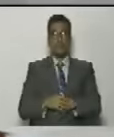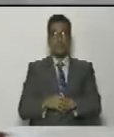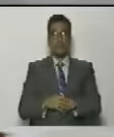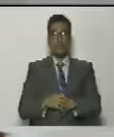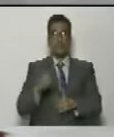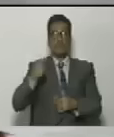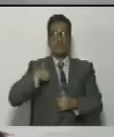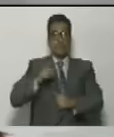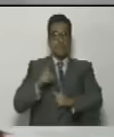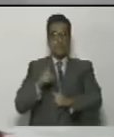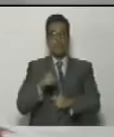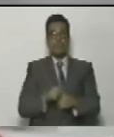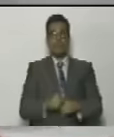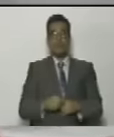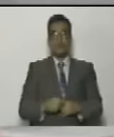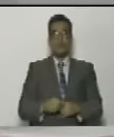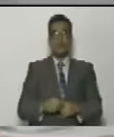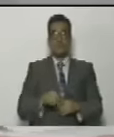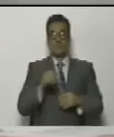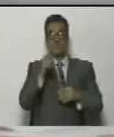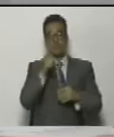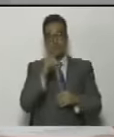Van a tener que aguantar entonces la alergia.